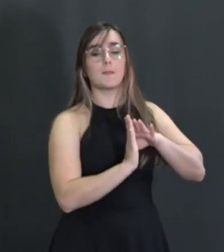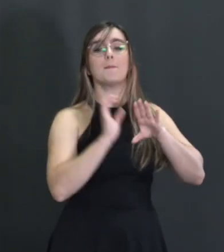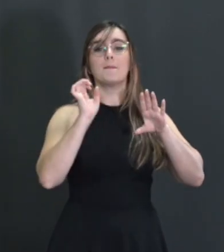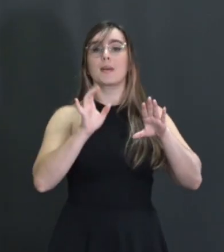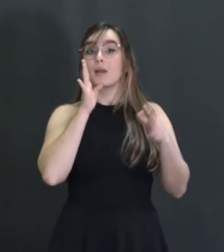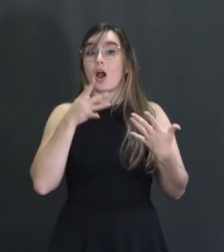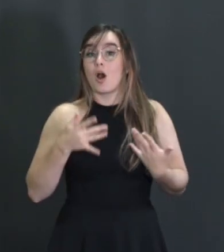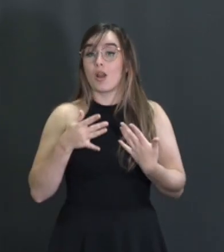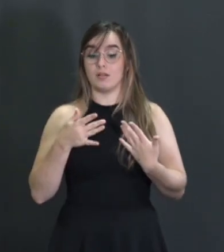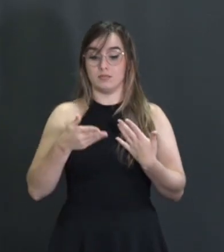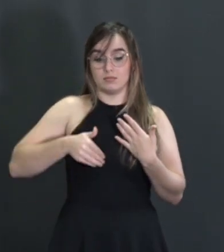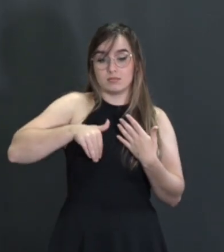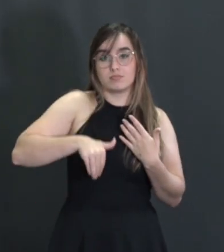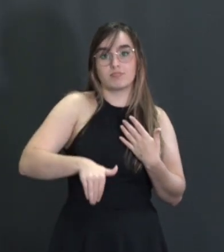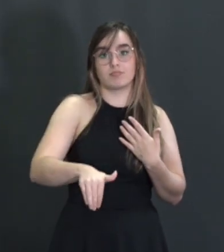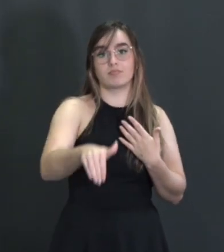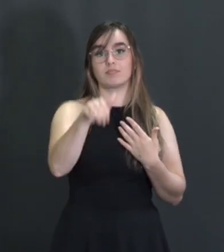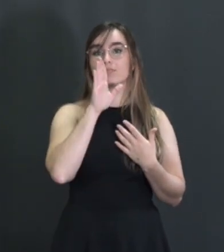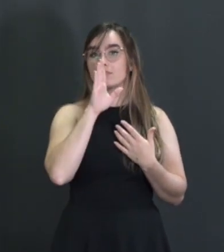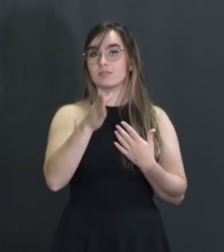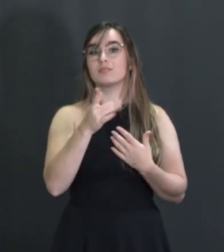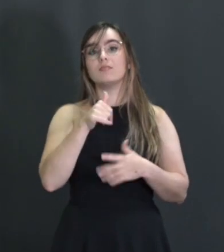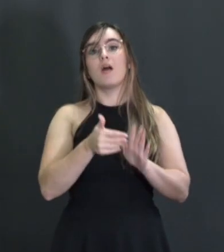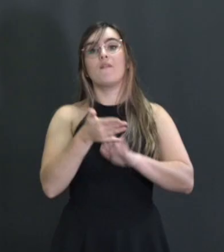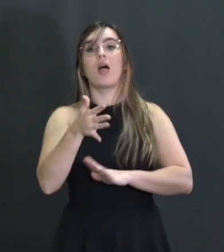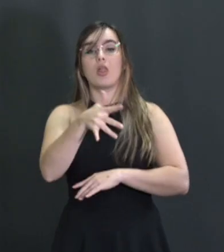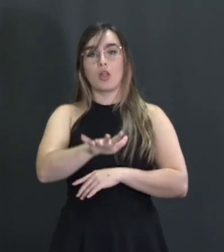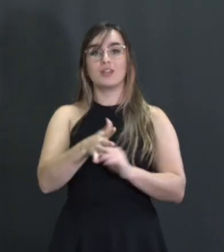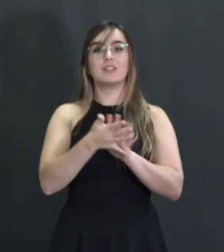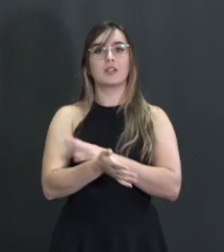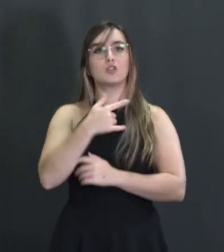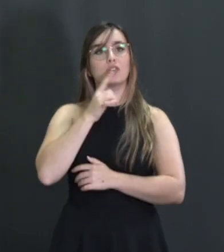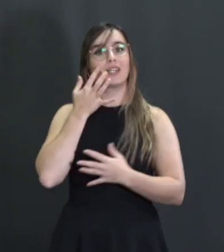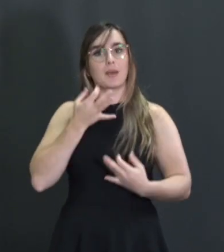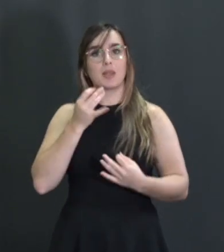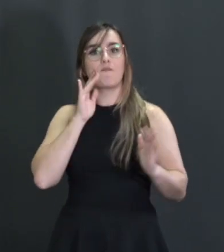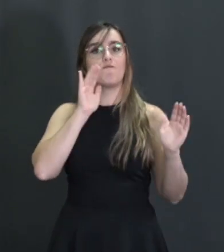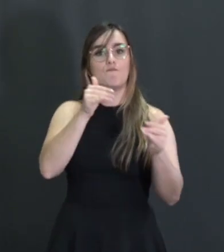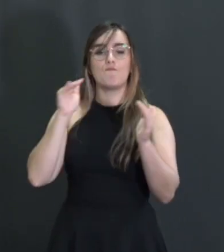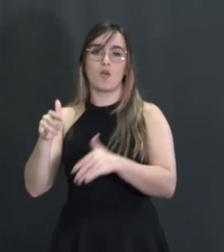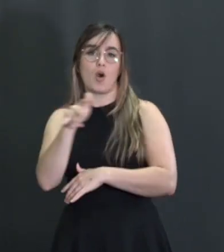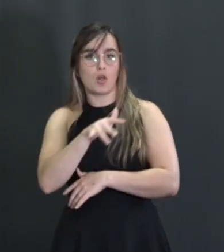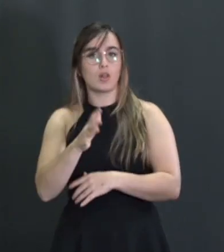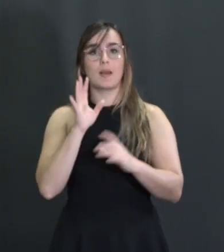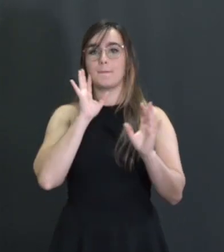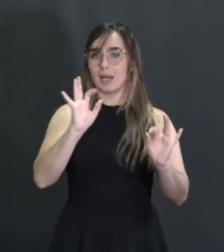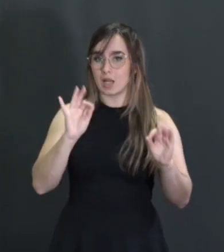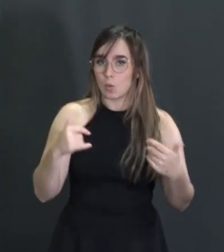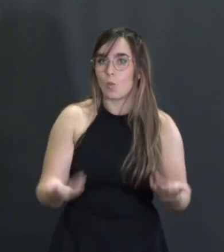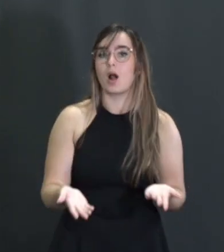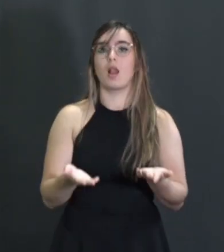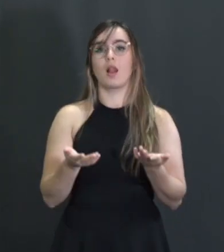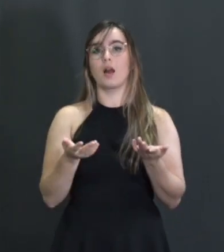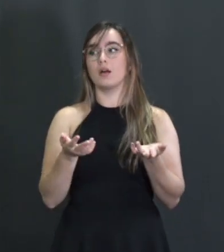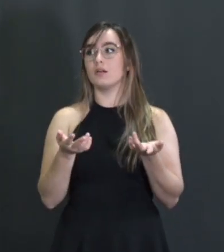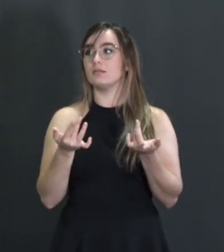donde inmediata, donde, bueno, ya hemos hablado de dónde tenemos que poner un poco los focos, cuáles son los peligros, la importancia